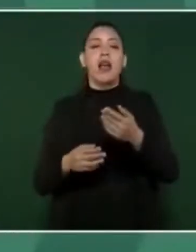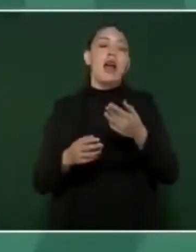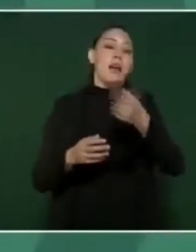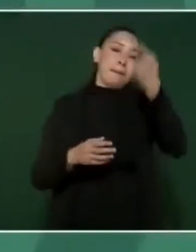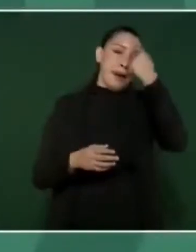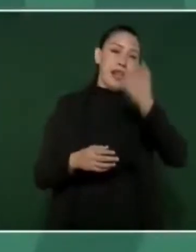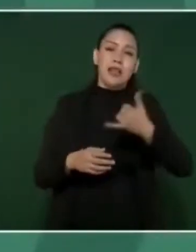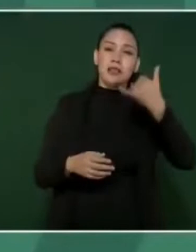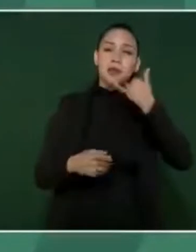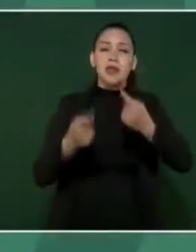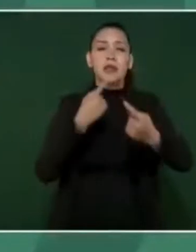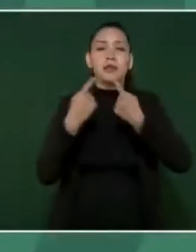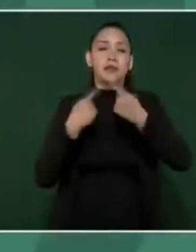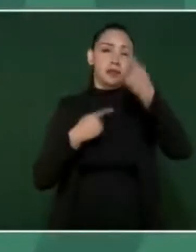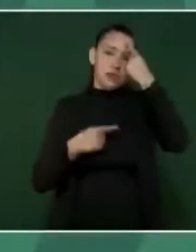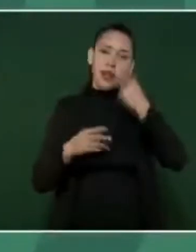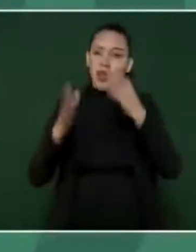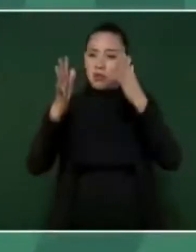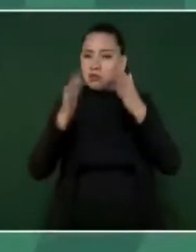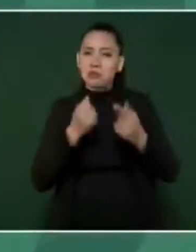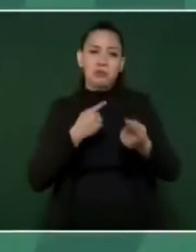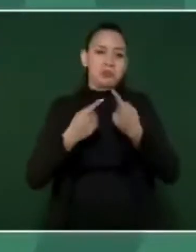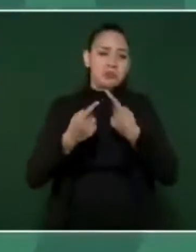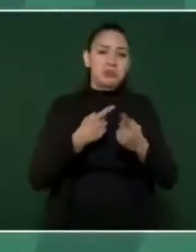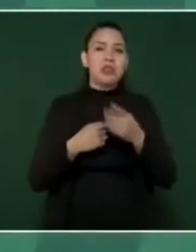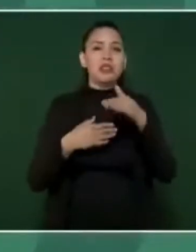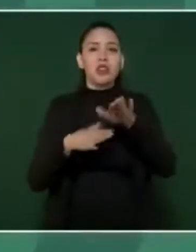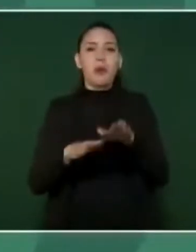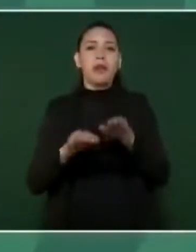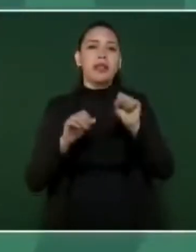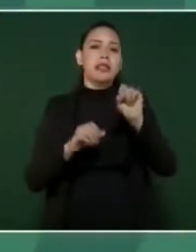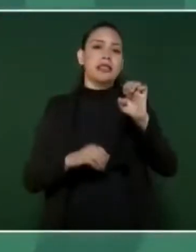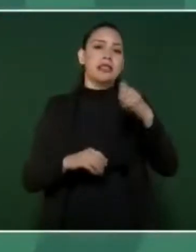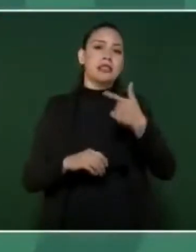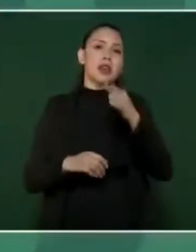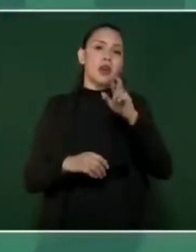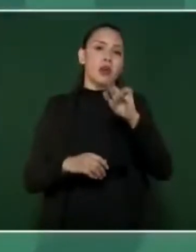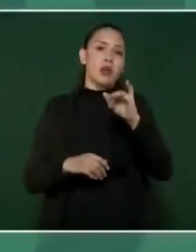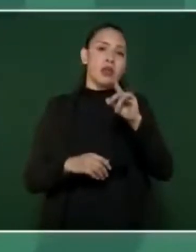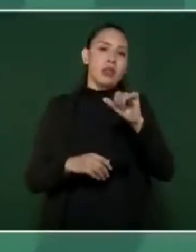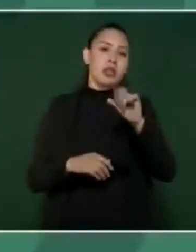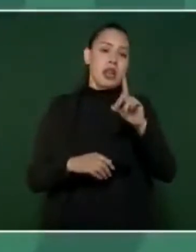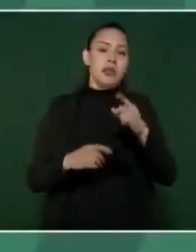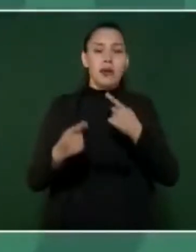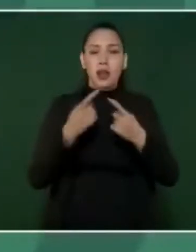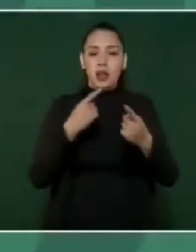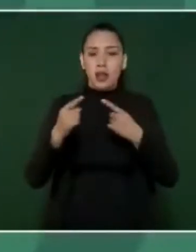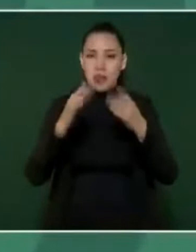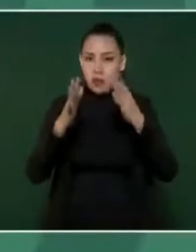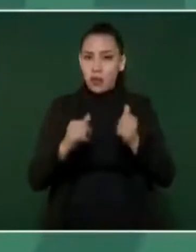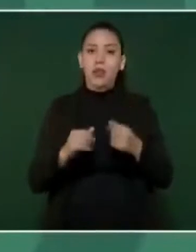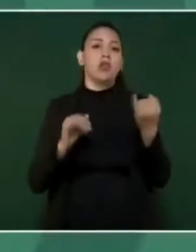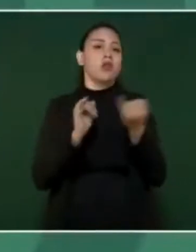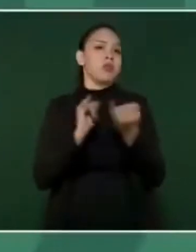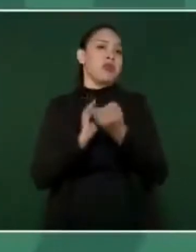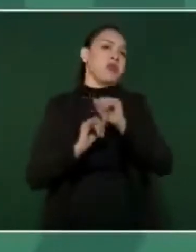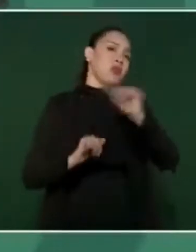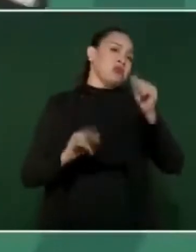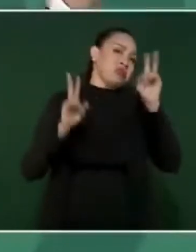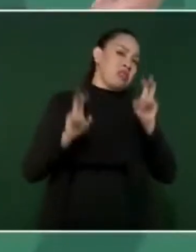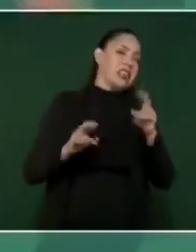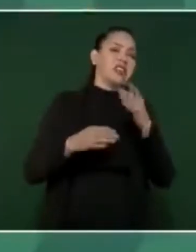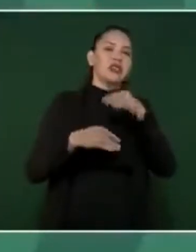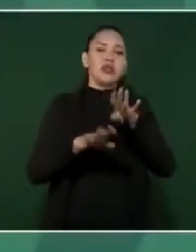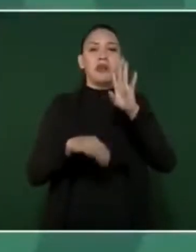secretario Blinken de qué se trata, etcétera. Del asunto de lo que ya se anunció hace unos días, está funcionando, esperemos que esto